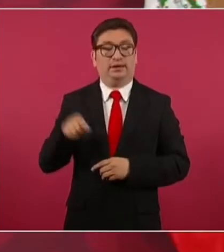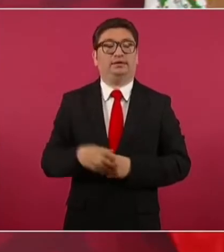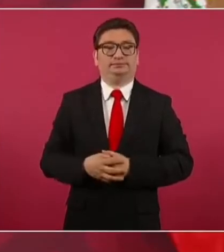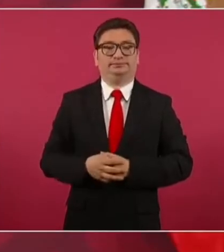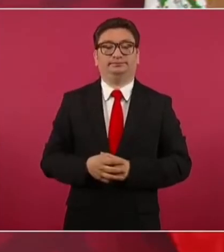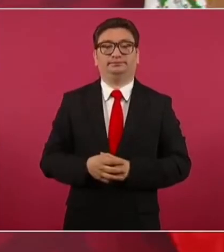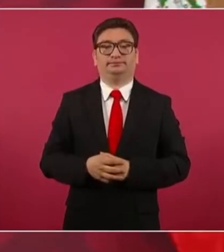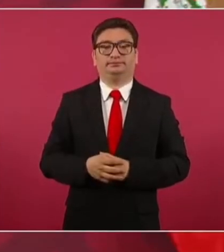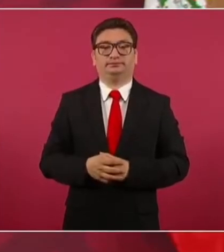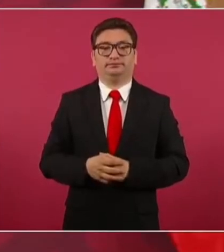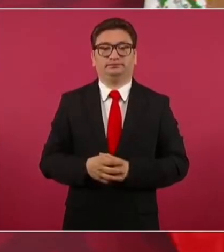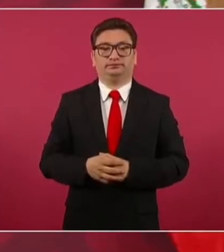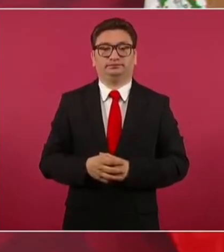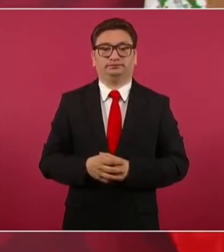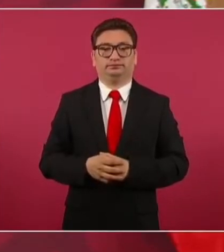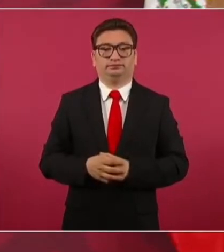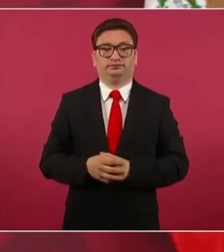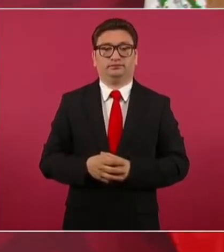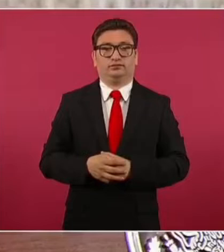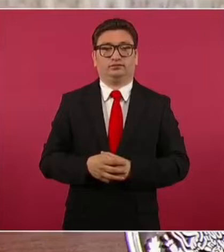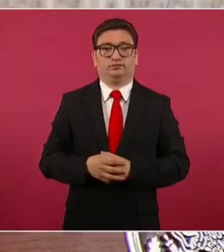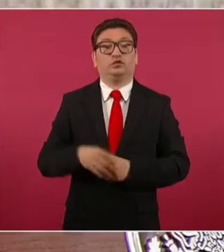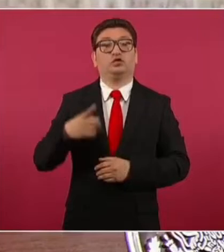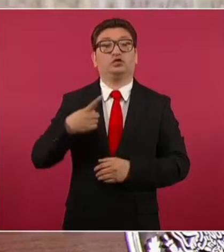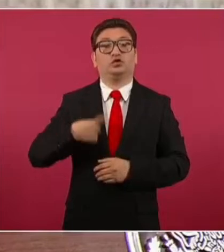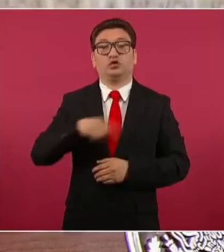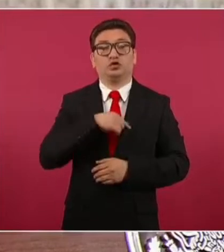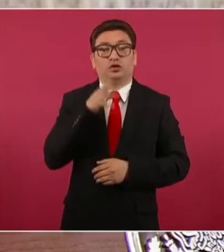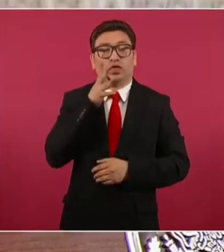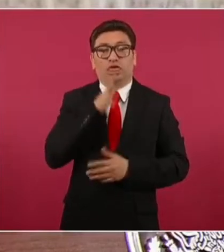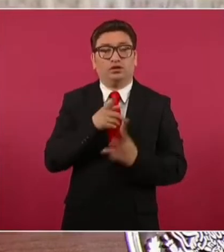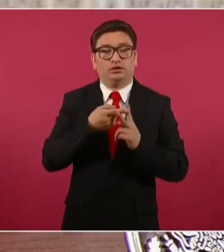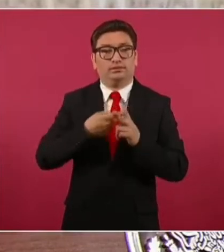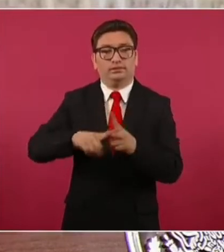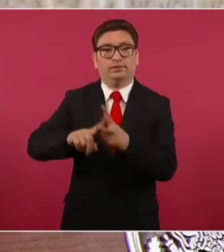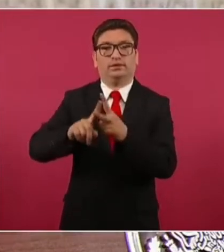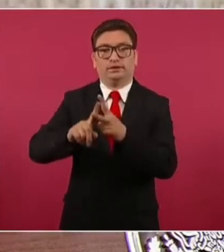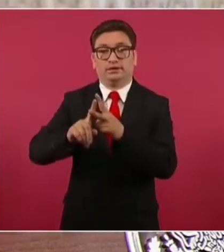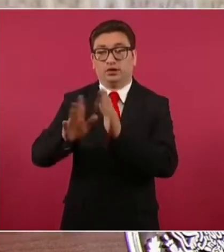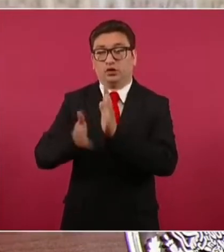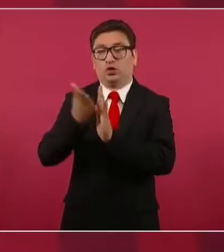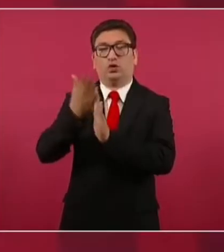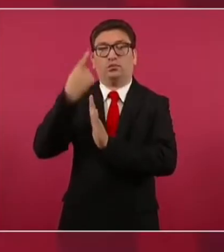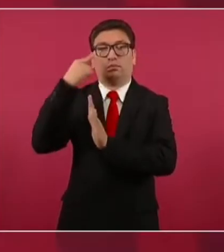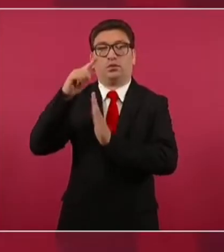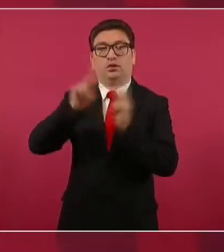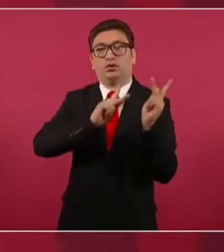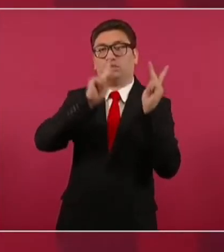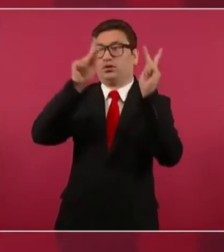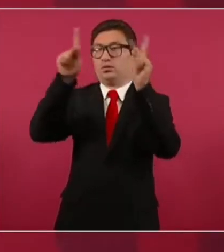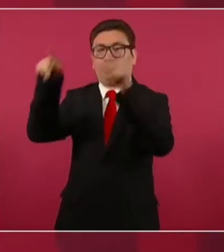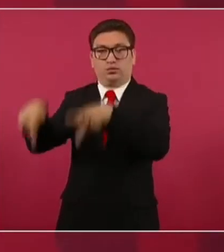estamos a punto de iniciar la construcción de un puente